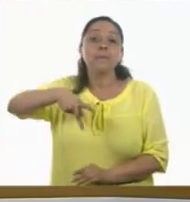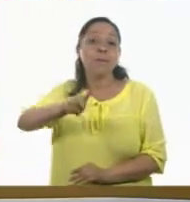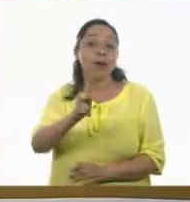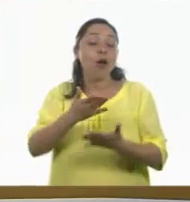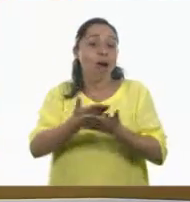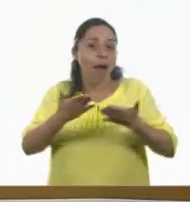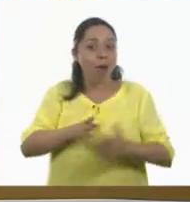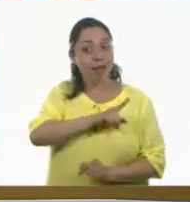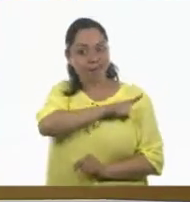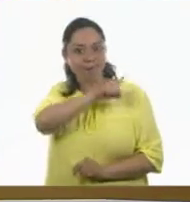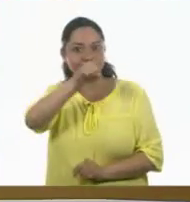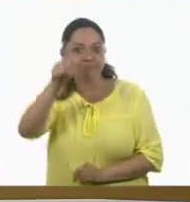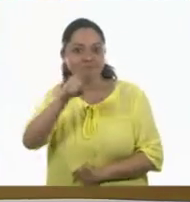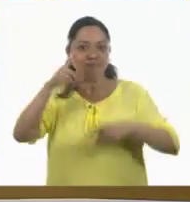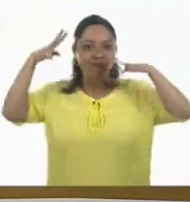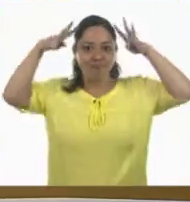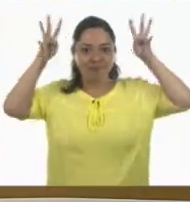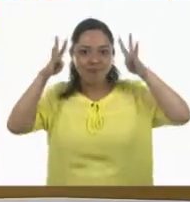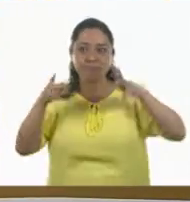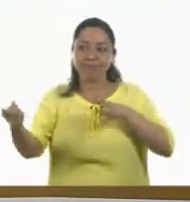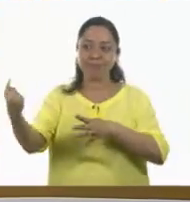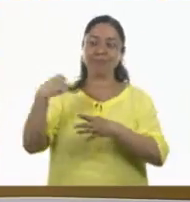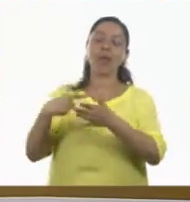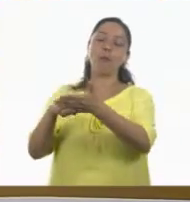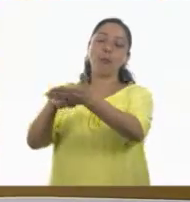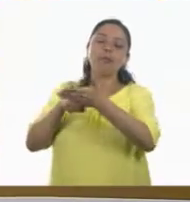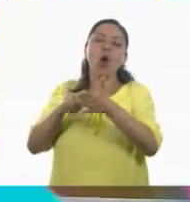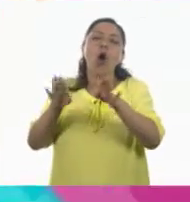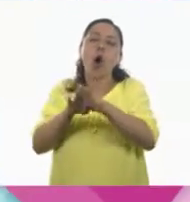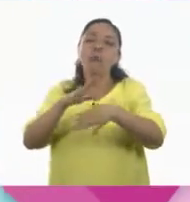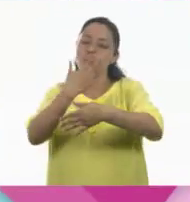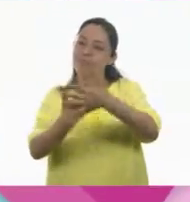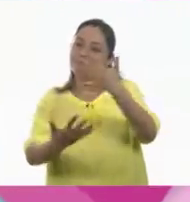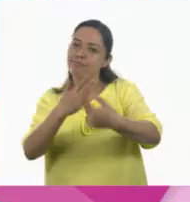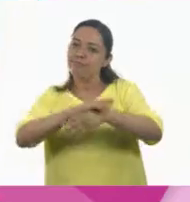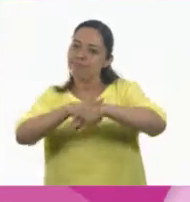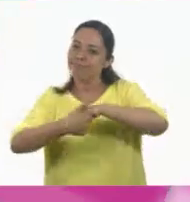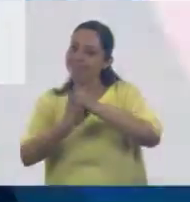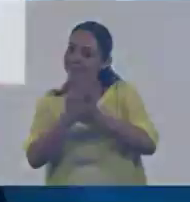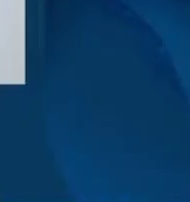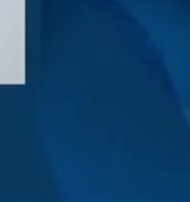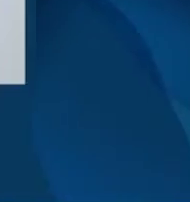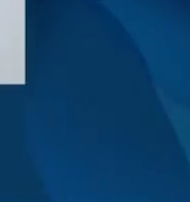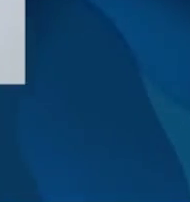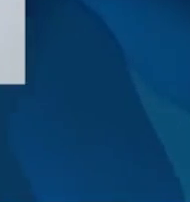Ajo listo para que nos enseñe cómo lavarnos las manos correctamente.